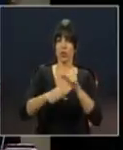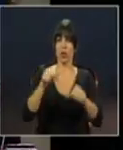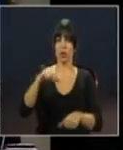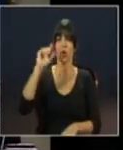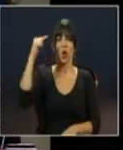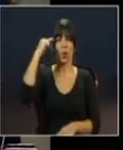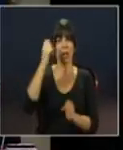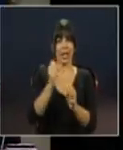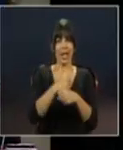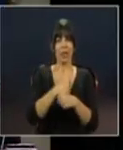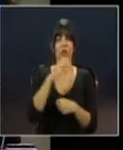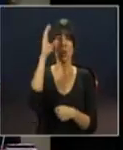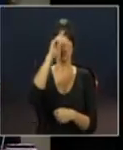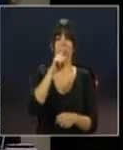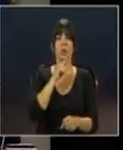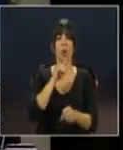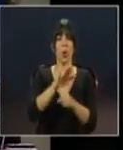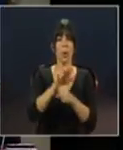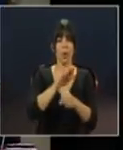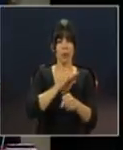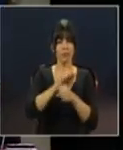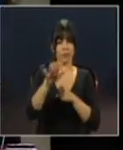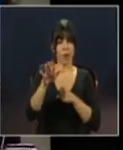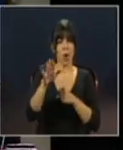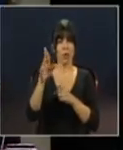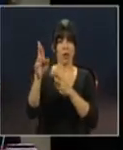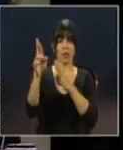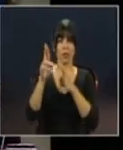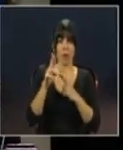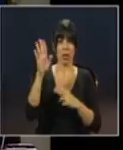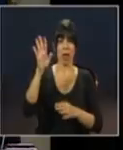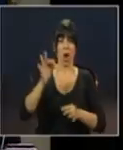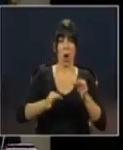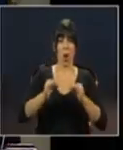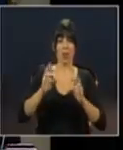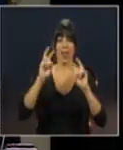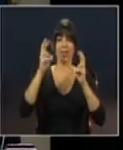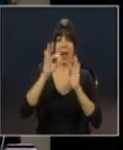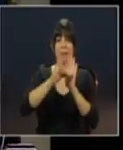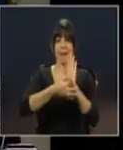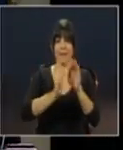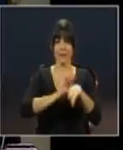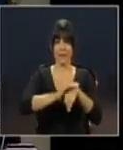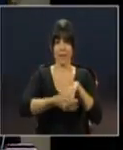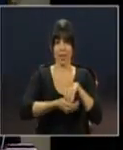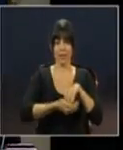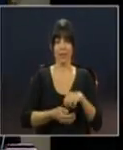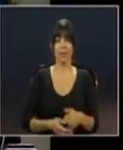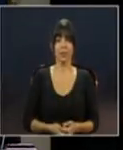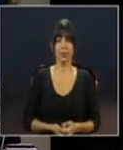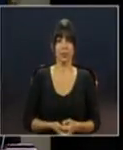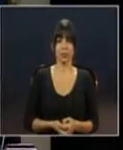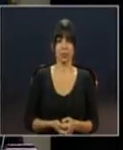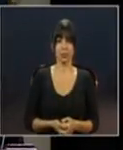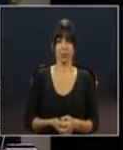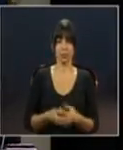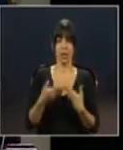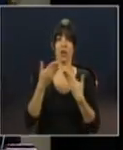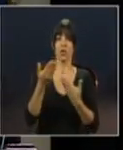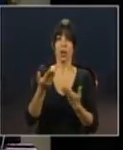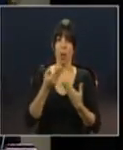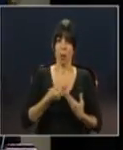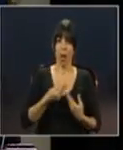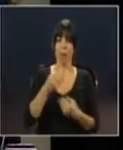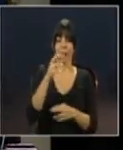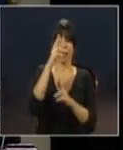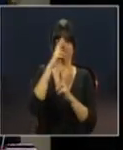gobierno por cumplir a cabalidad con la sentencia de dicha Corte en el tema de fertilización in vitro, que devolvió credibilidad a